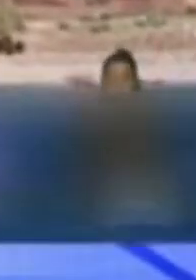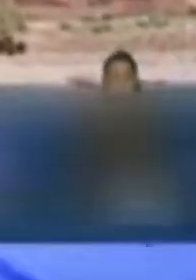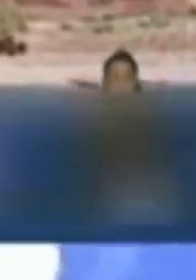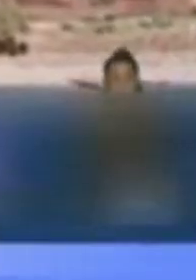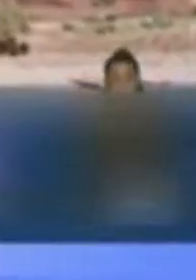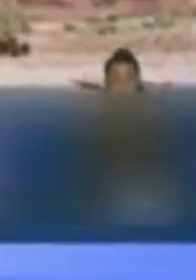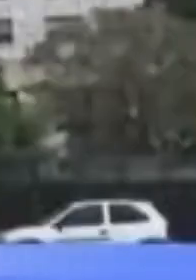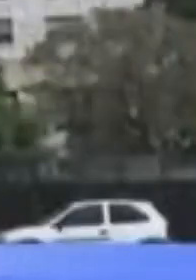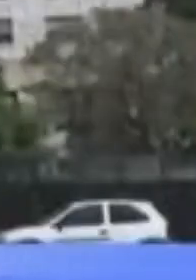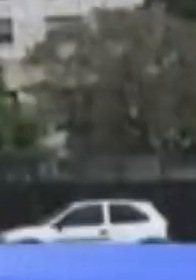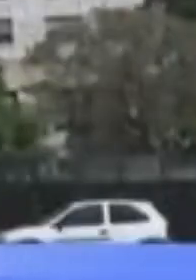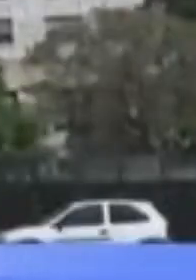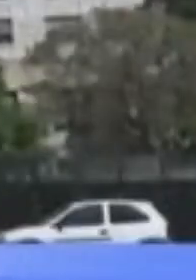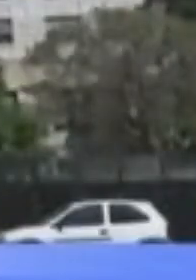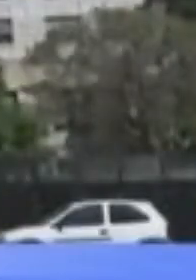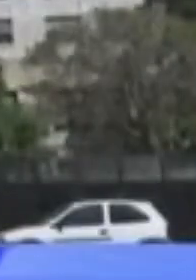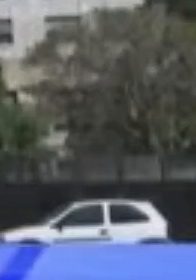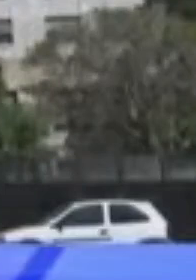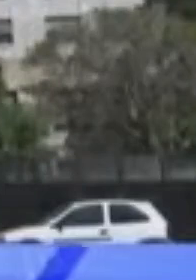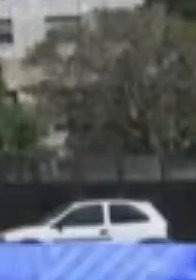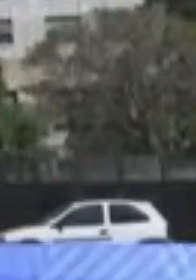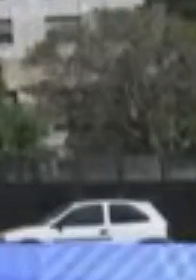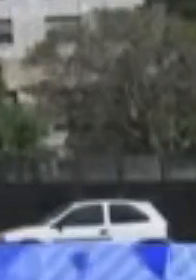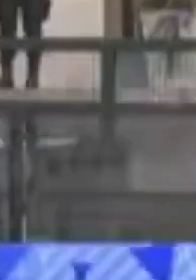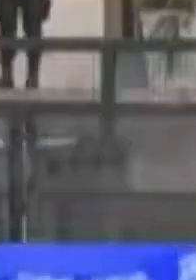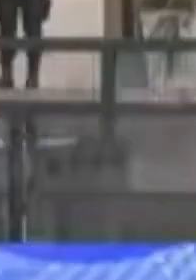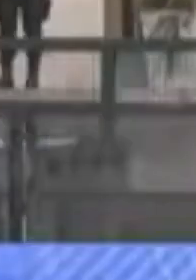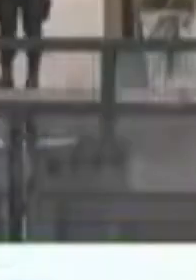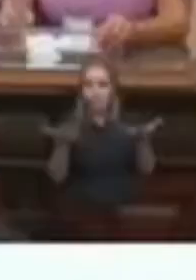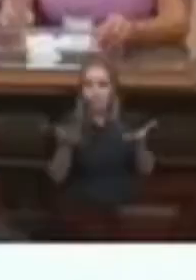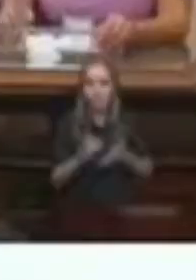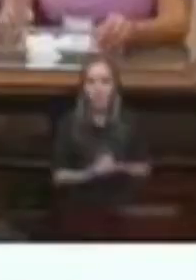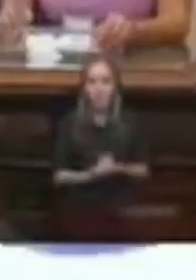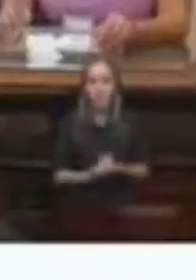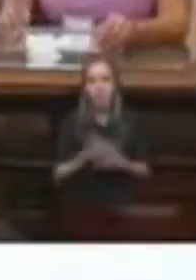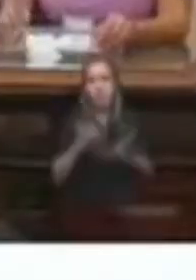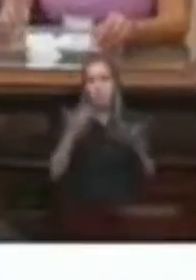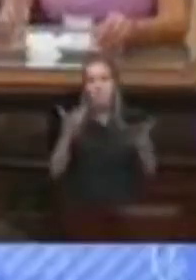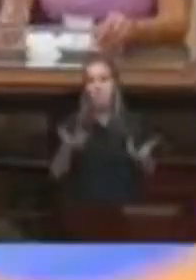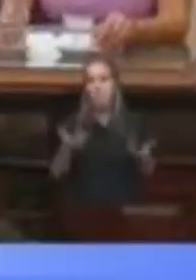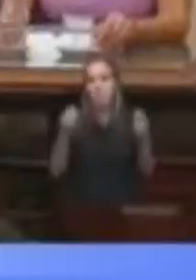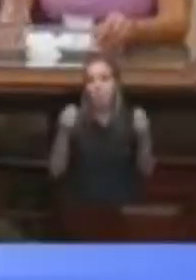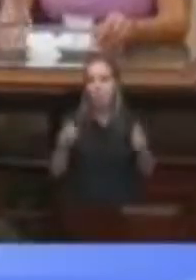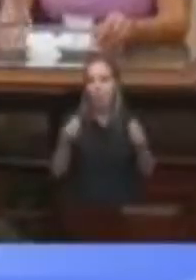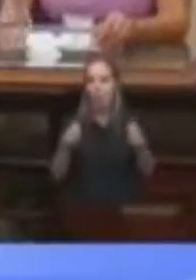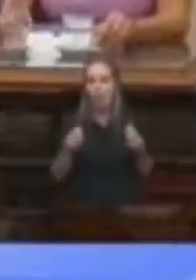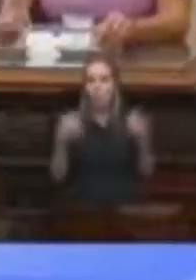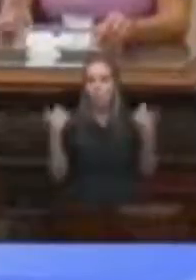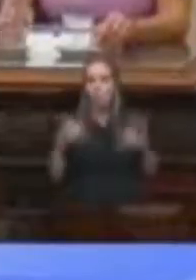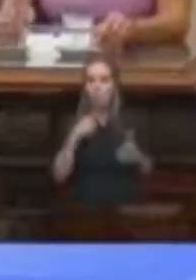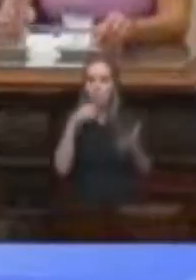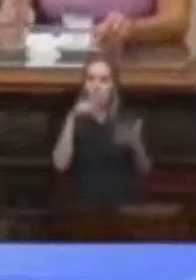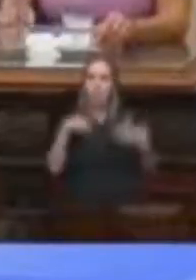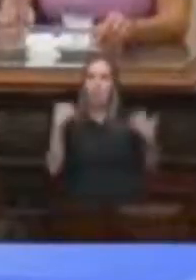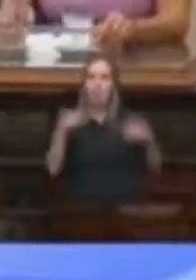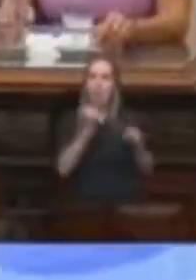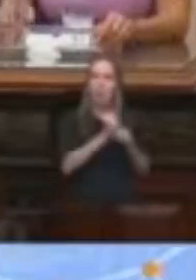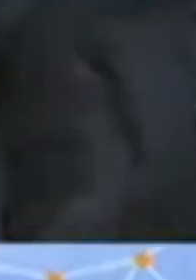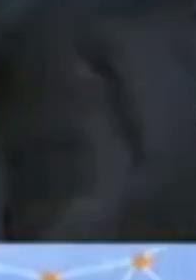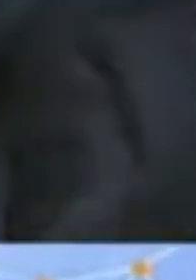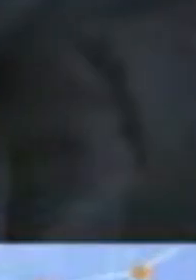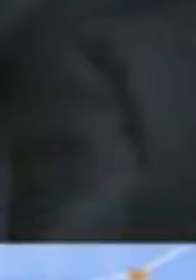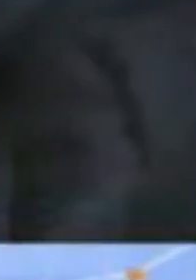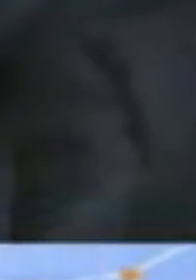mete mucha presión en la justicia, en los medios de comunicación y en los políticos de la Argentina. Y